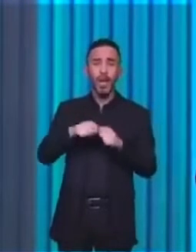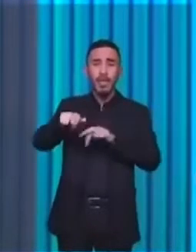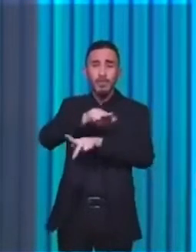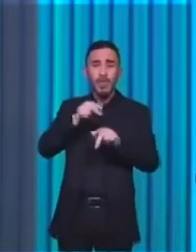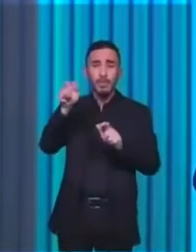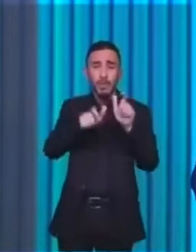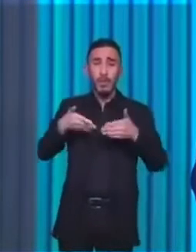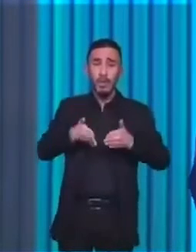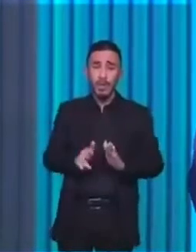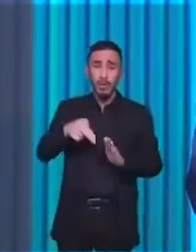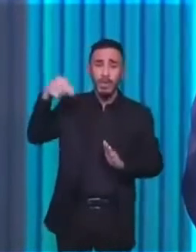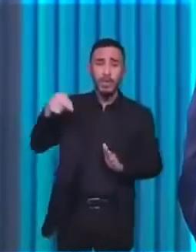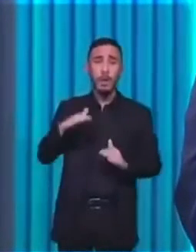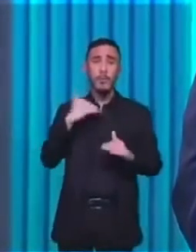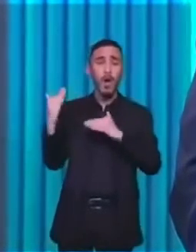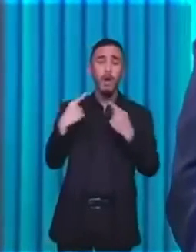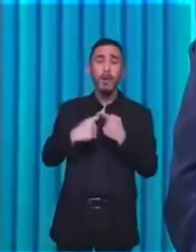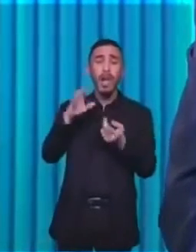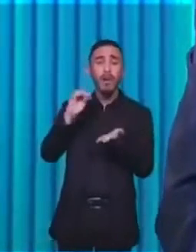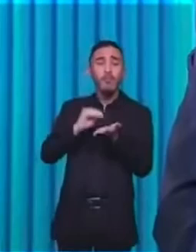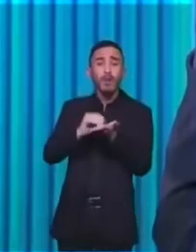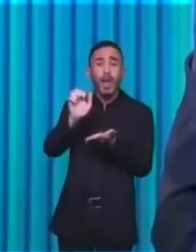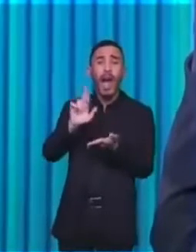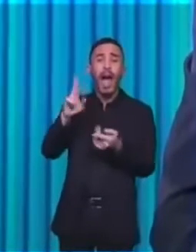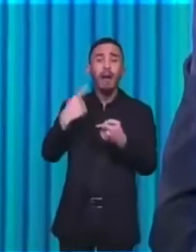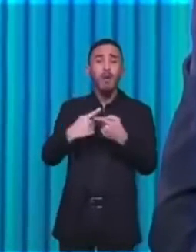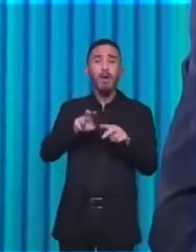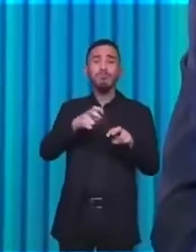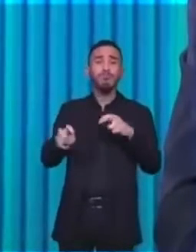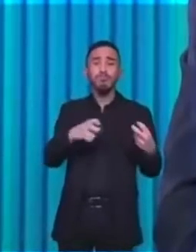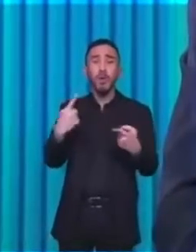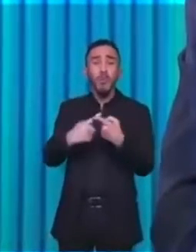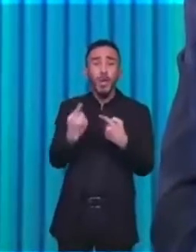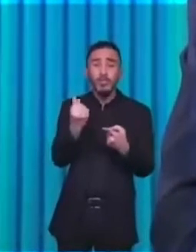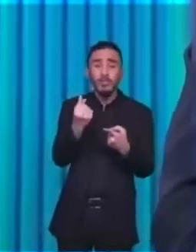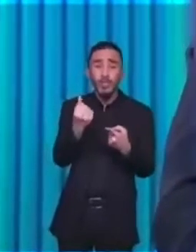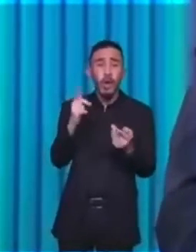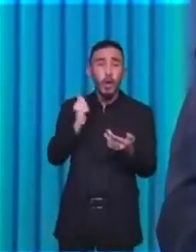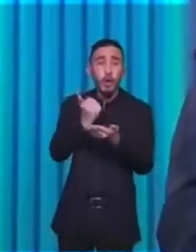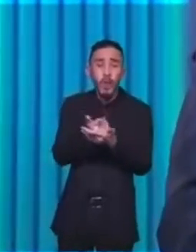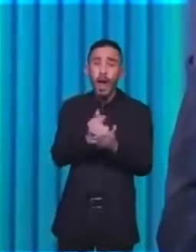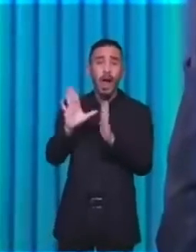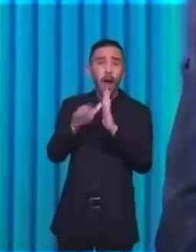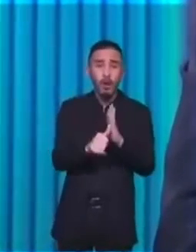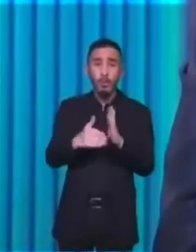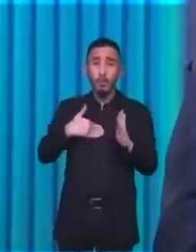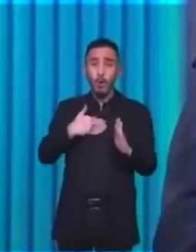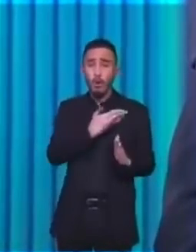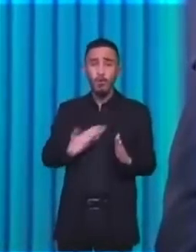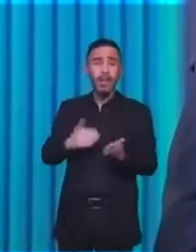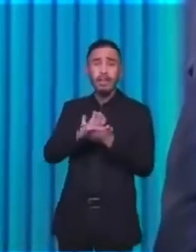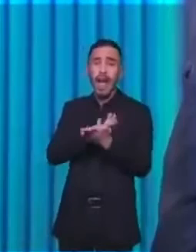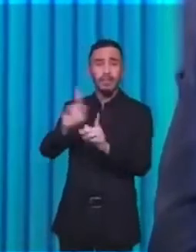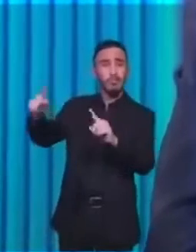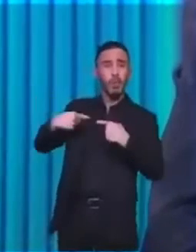segunda vuelta. Claro. Esto parece que no va a suceder, pero a ver, vamos a hablar con Guillermo. Guillermo, querido, ¿cómo estás? Buenas tardes. ¿Qué tal?